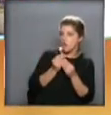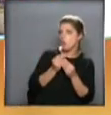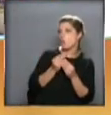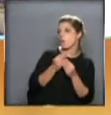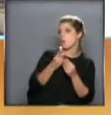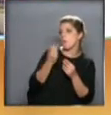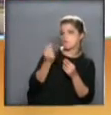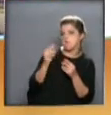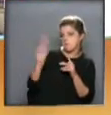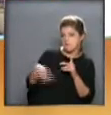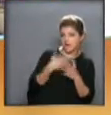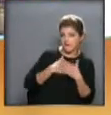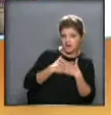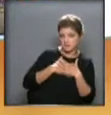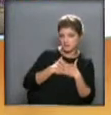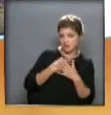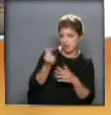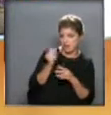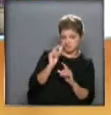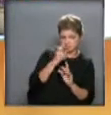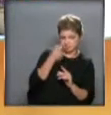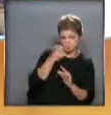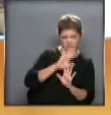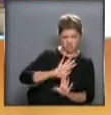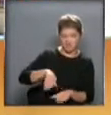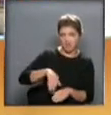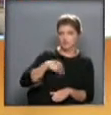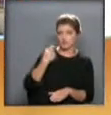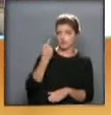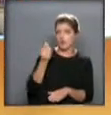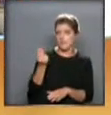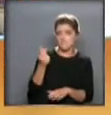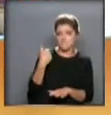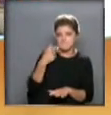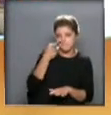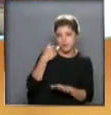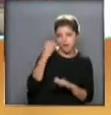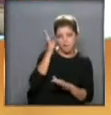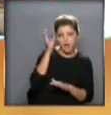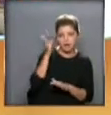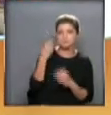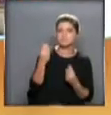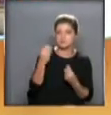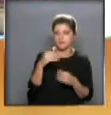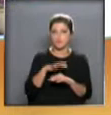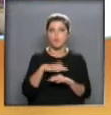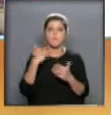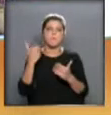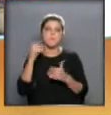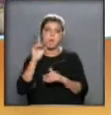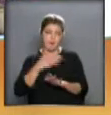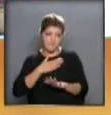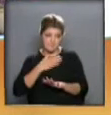satisface pero te importa el dinero te importa mucho en la nada no me importa pero en la sociedad que